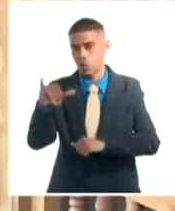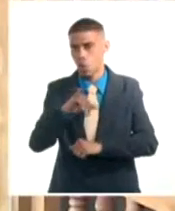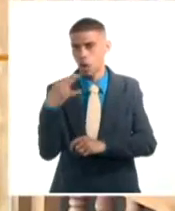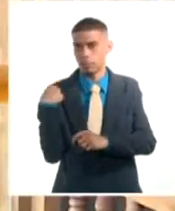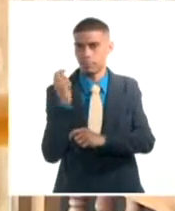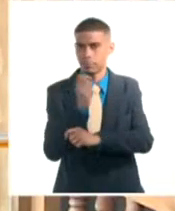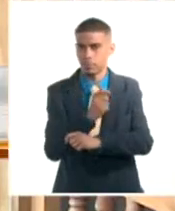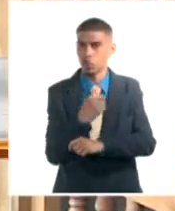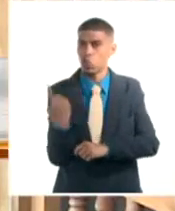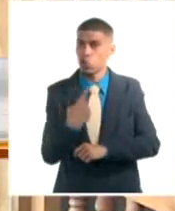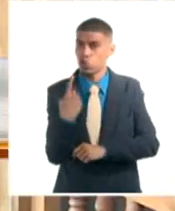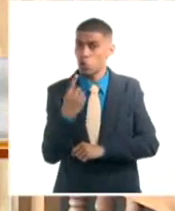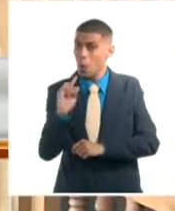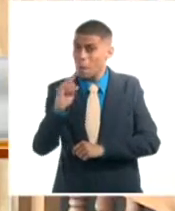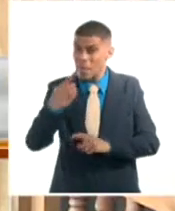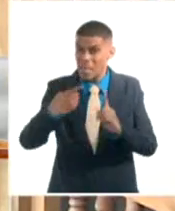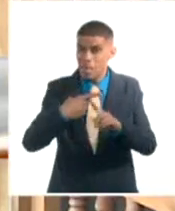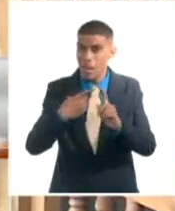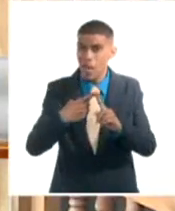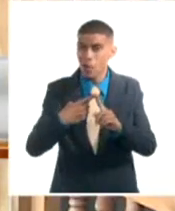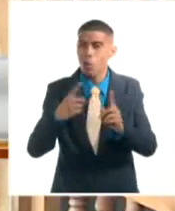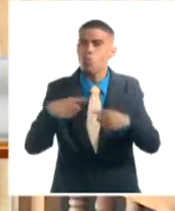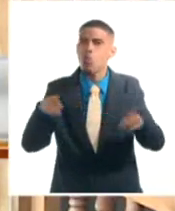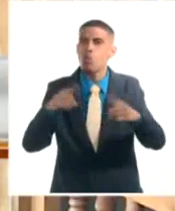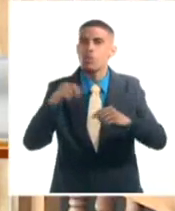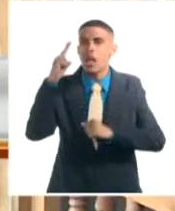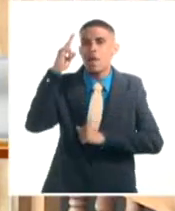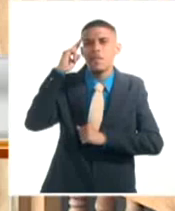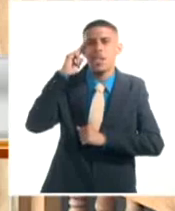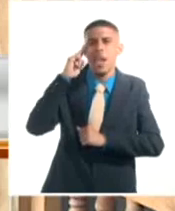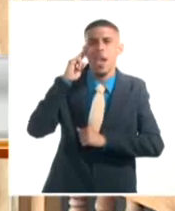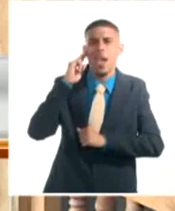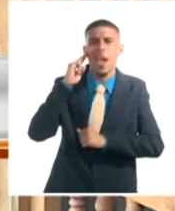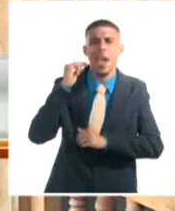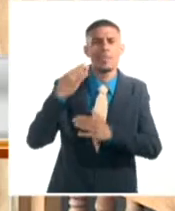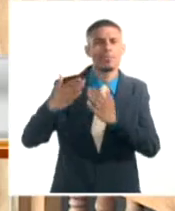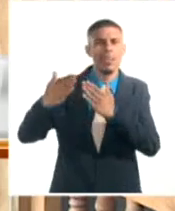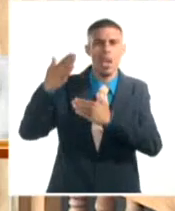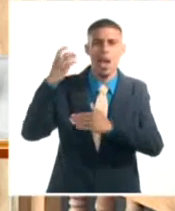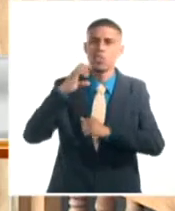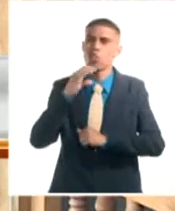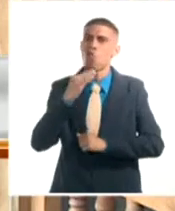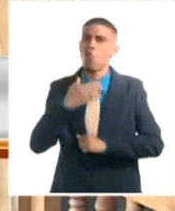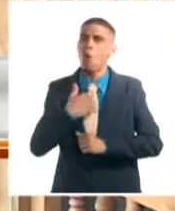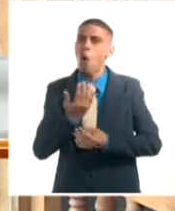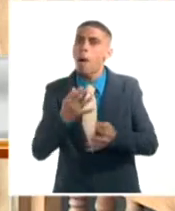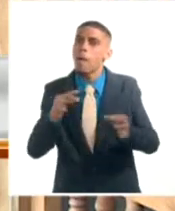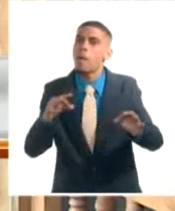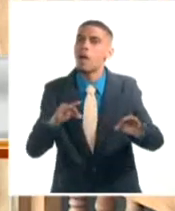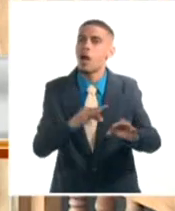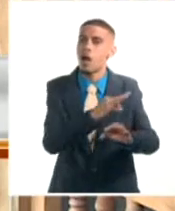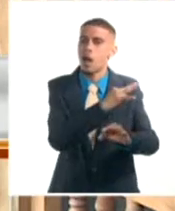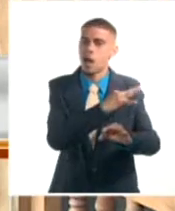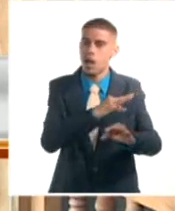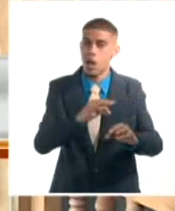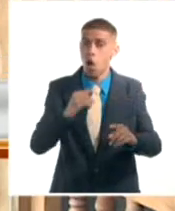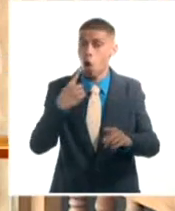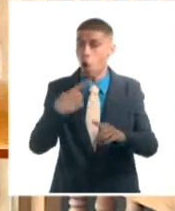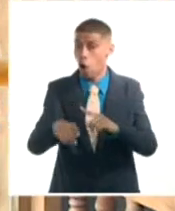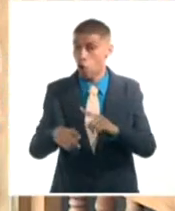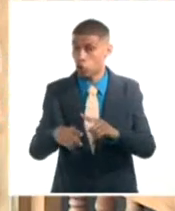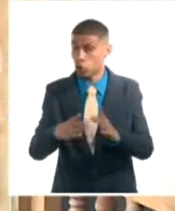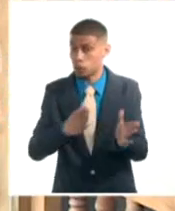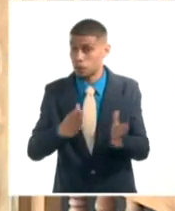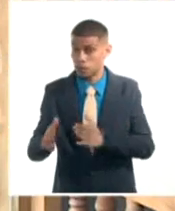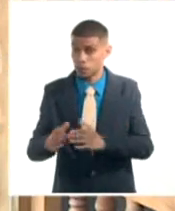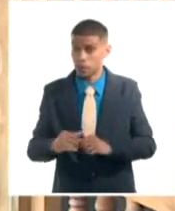hincapié en el barroco, desde sus características, su manera de interpretarlo, y por otra parte, hemos profundizado